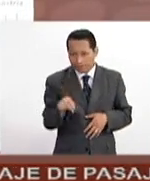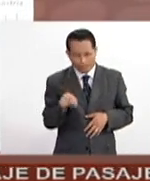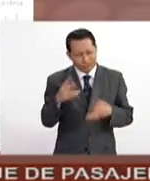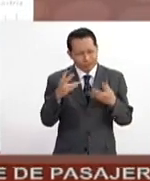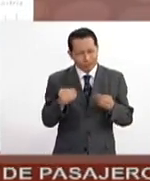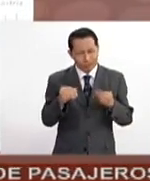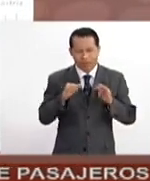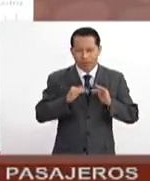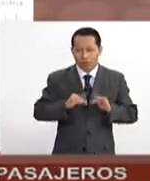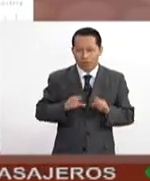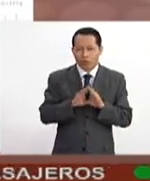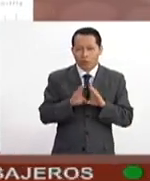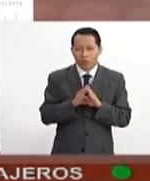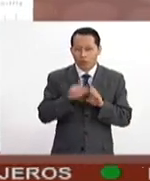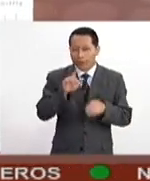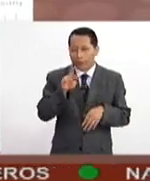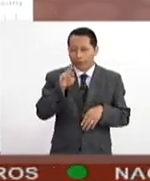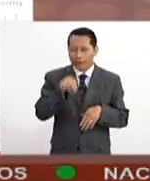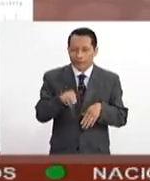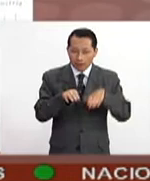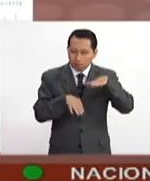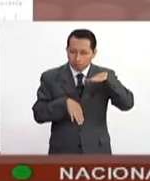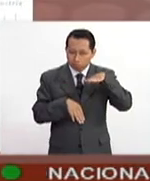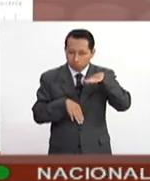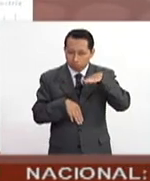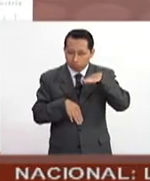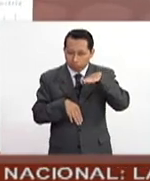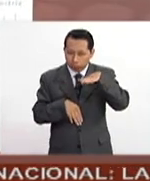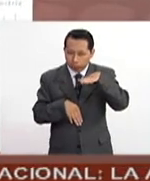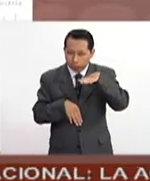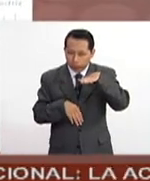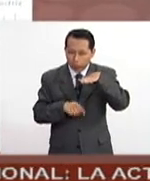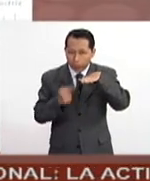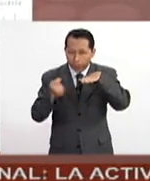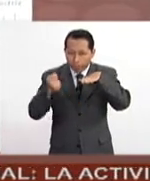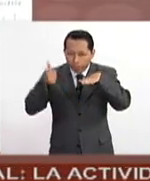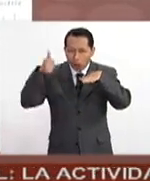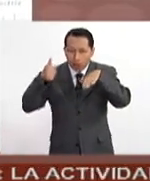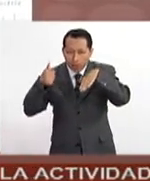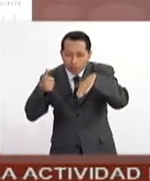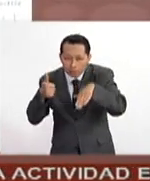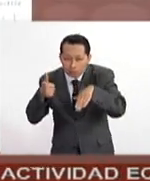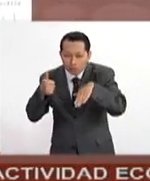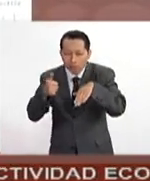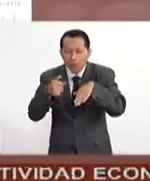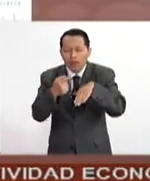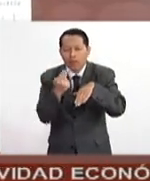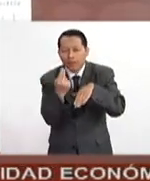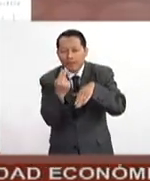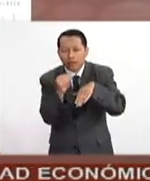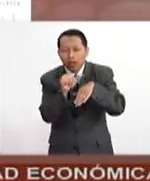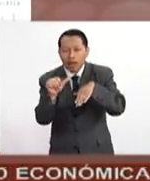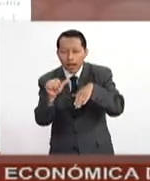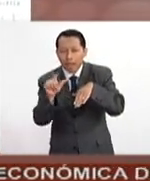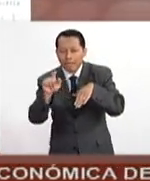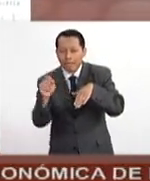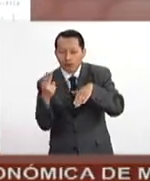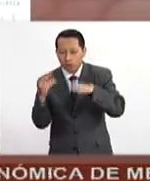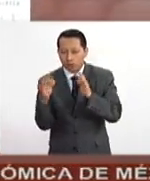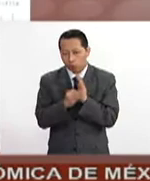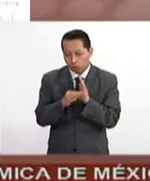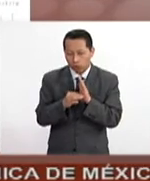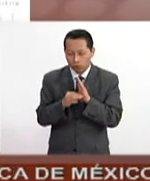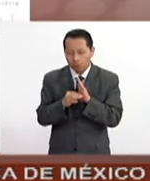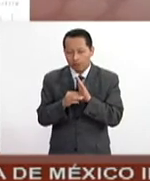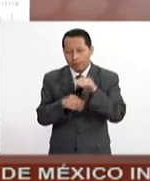muchos, no crece, cae un poco, pasa de 25 a 22 puntos, que es donde queda, pero es un